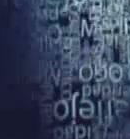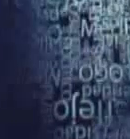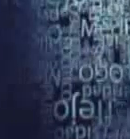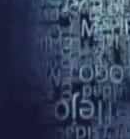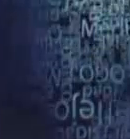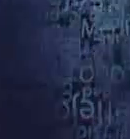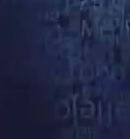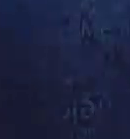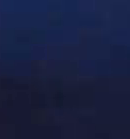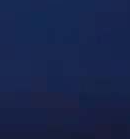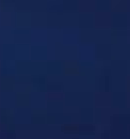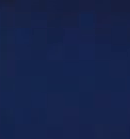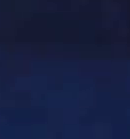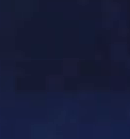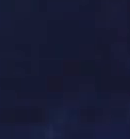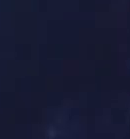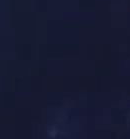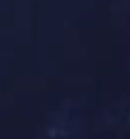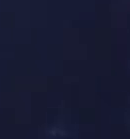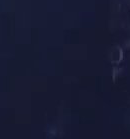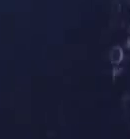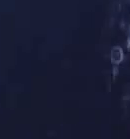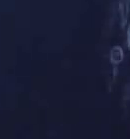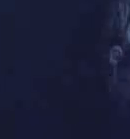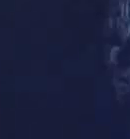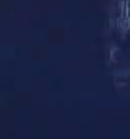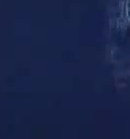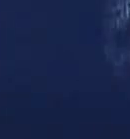Las palabras abren caminos,